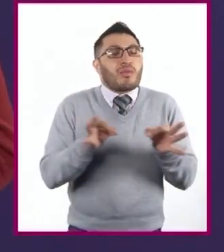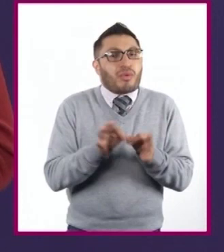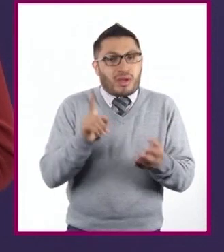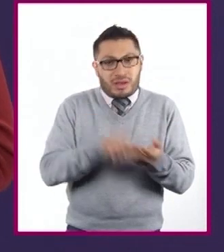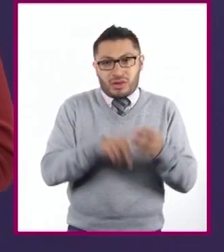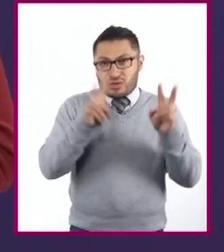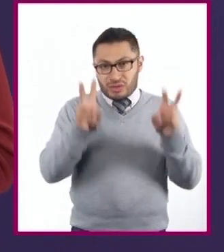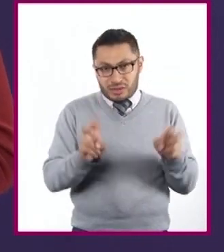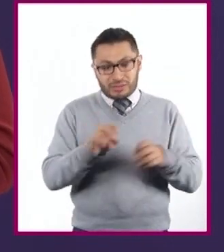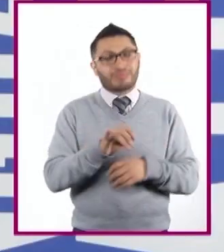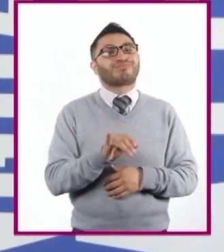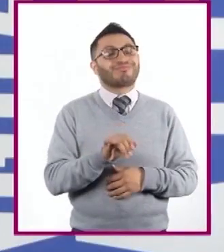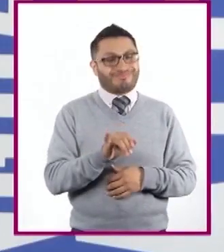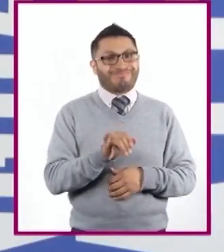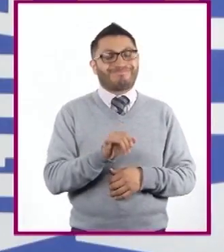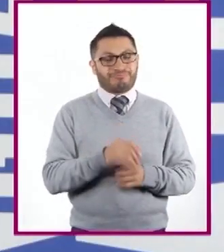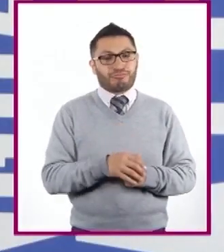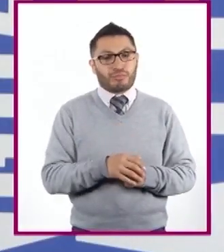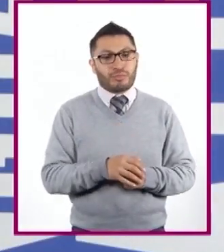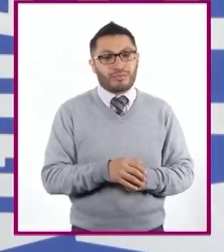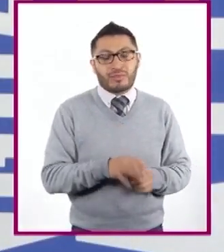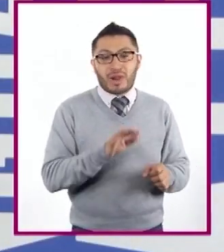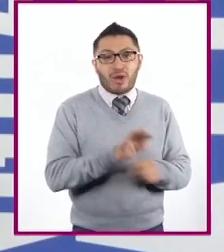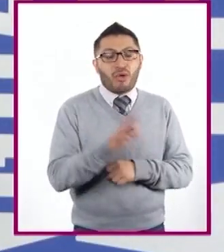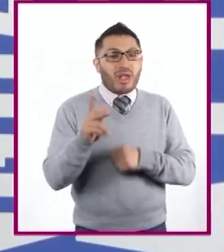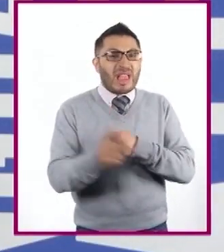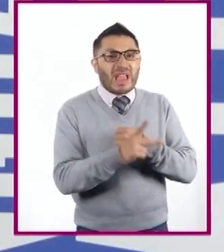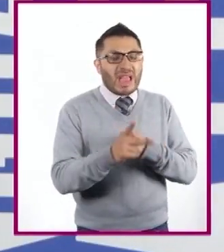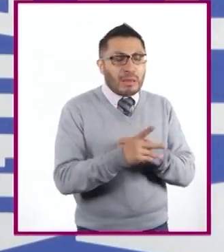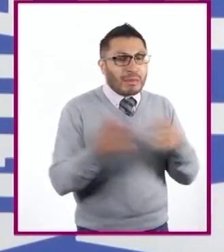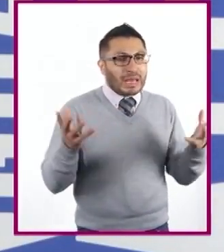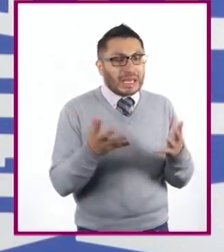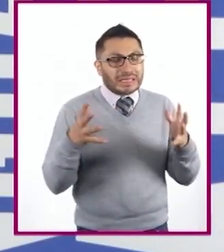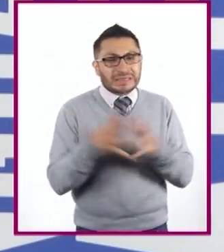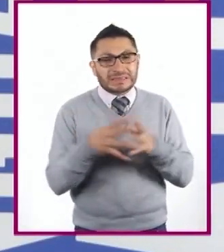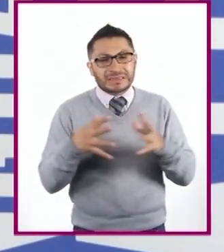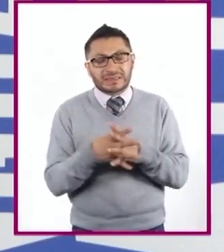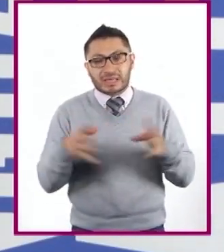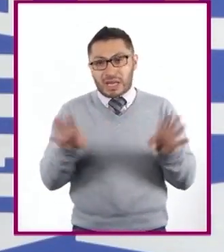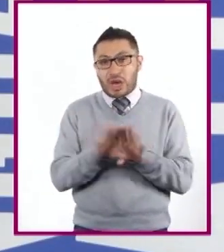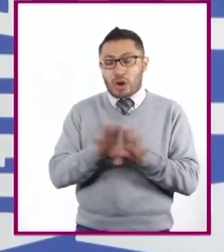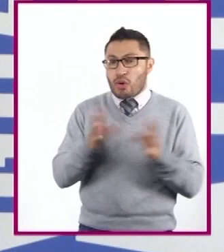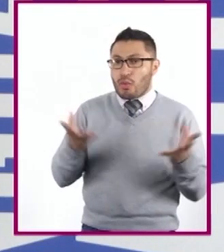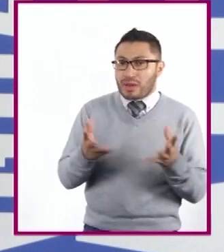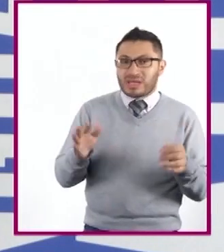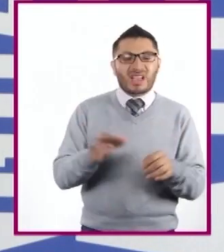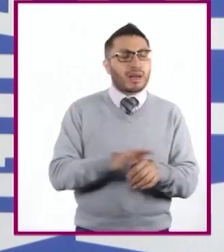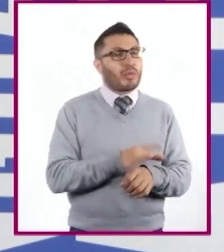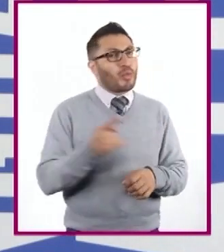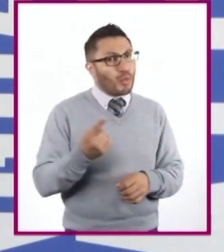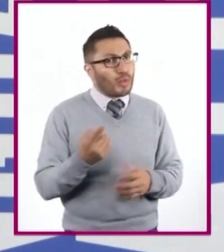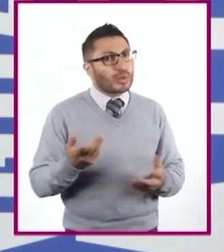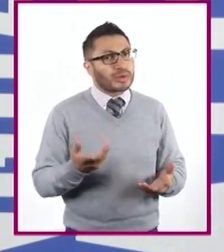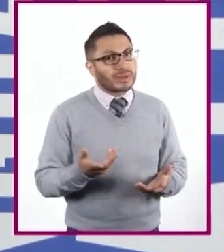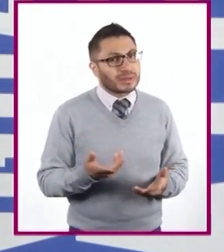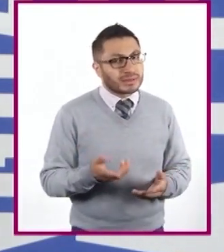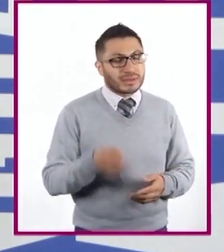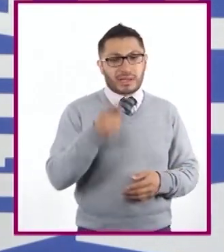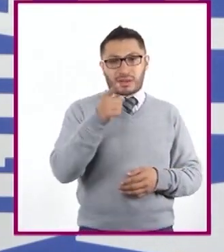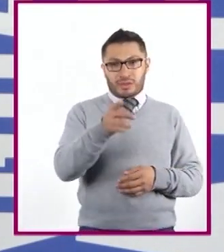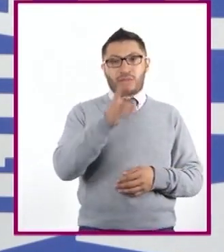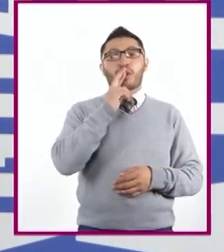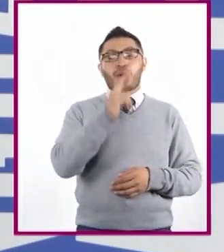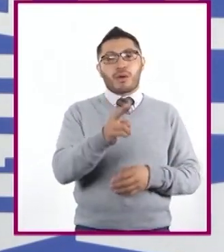tema. ¿Qué países provocaron la guerra? ¿Cómo la iniciaron y por qué lo hicieron? Al contestar